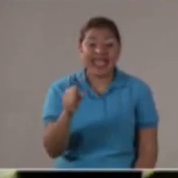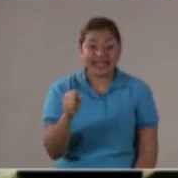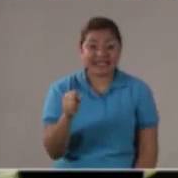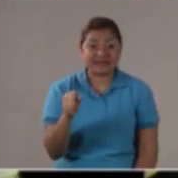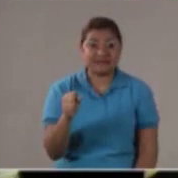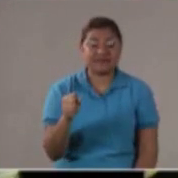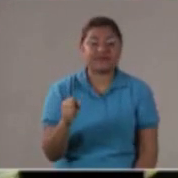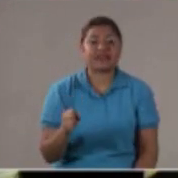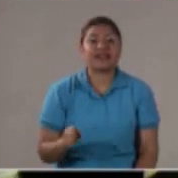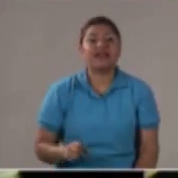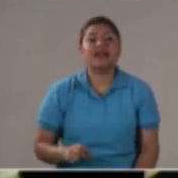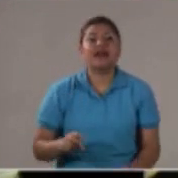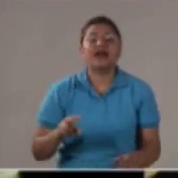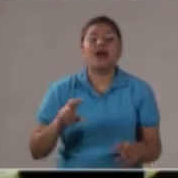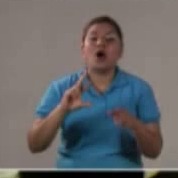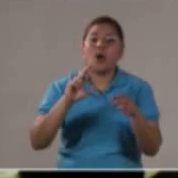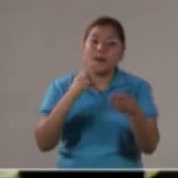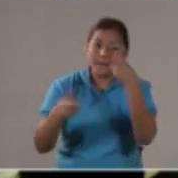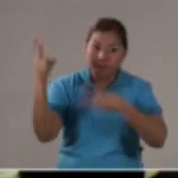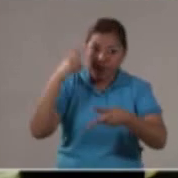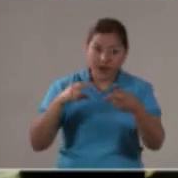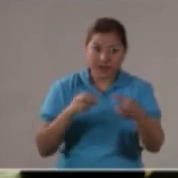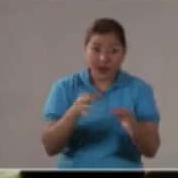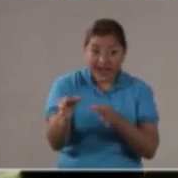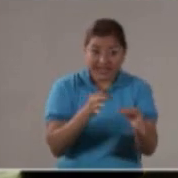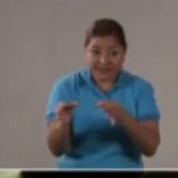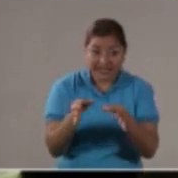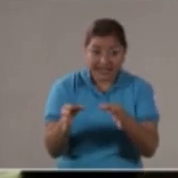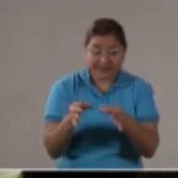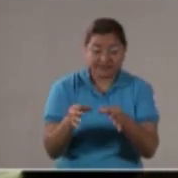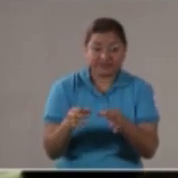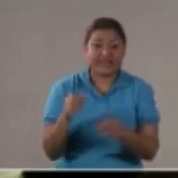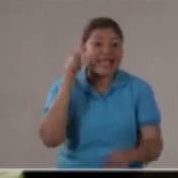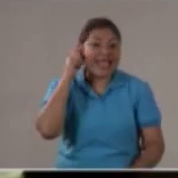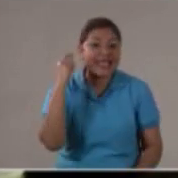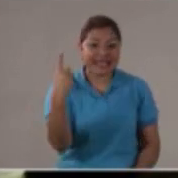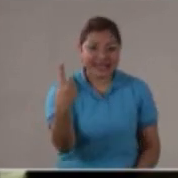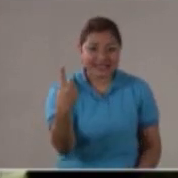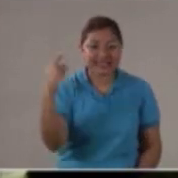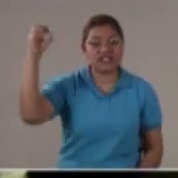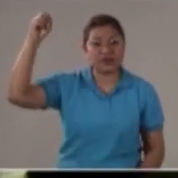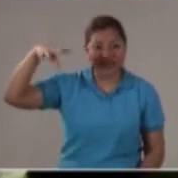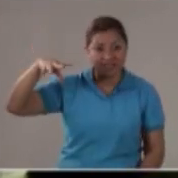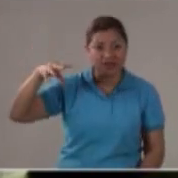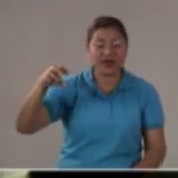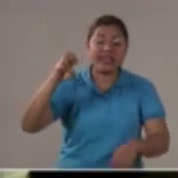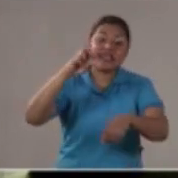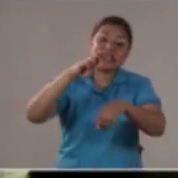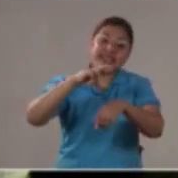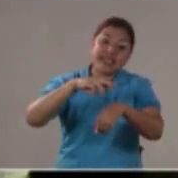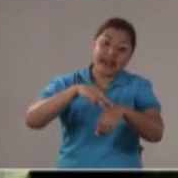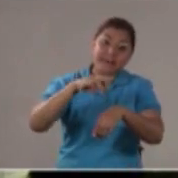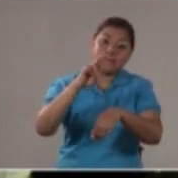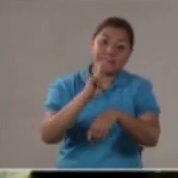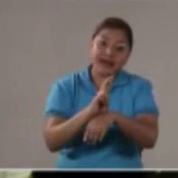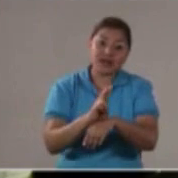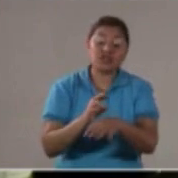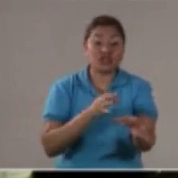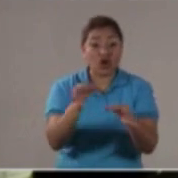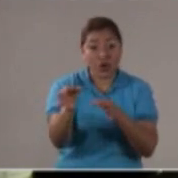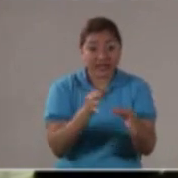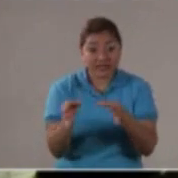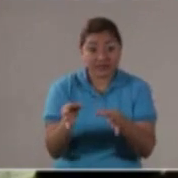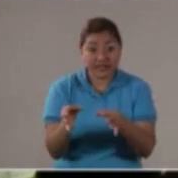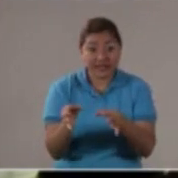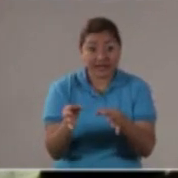Génesis dice que él bendijo, pero Marcos nos dice por qué lo bendijo. Él bendijo en virtud